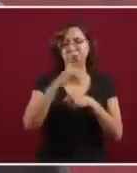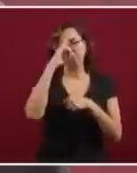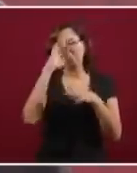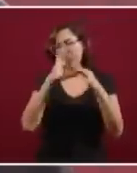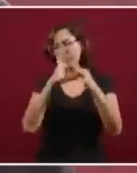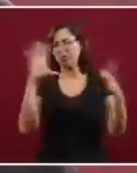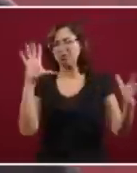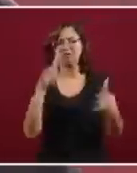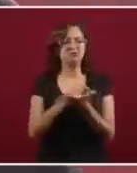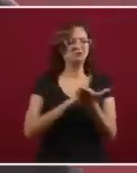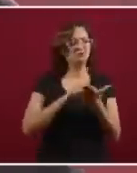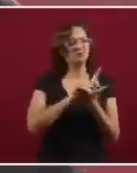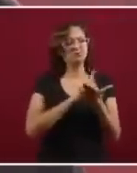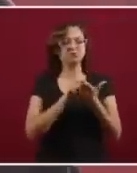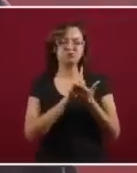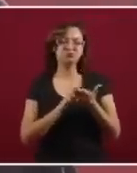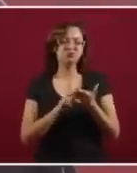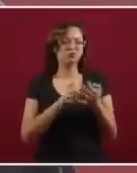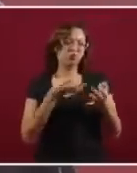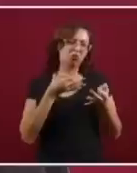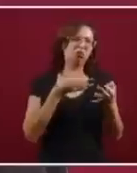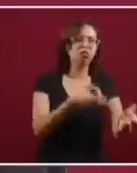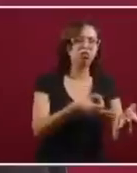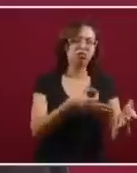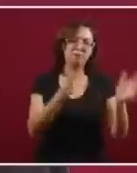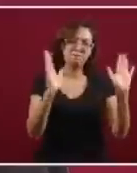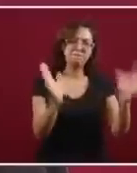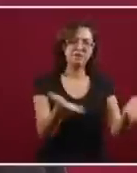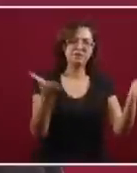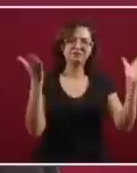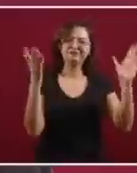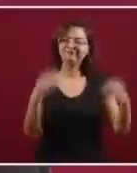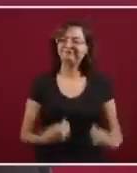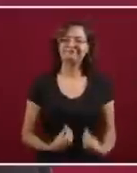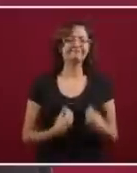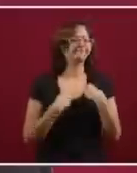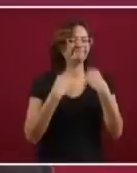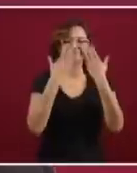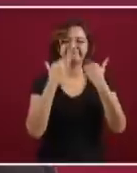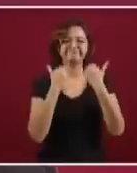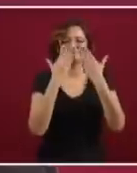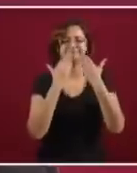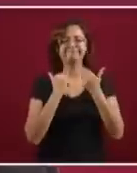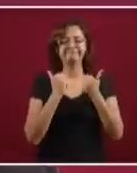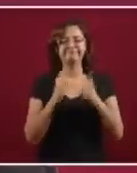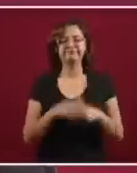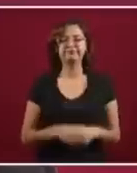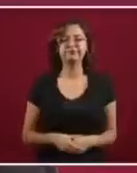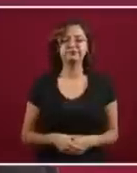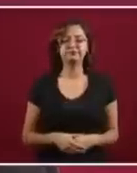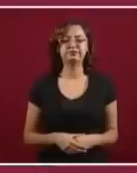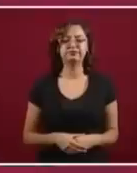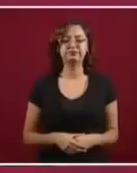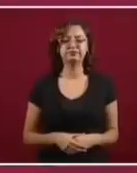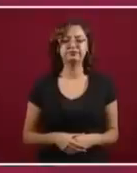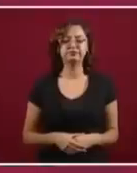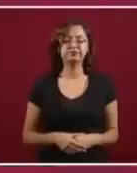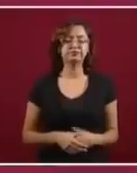drogadicción eso no es vida y